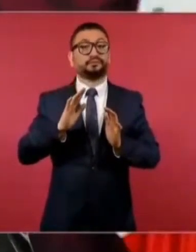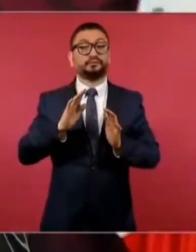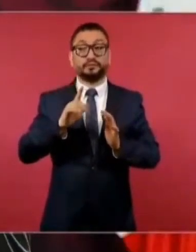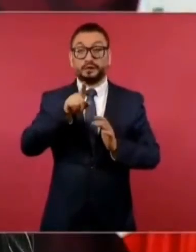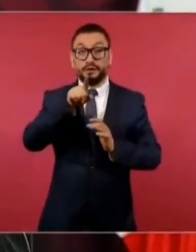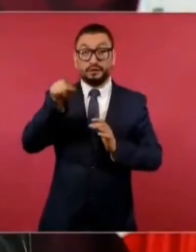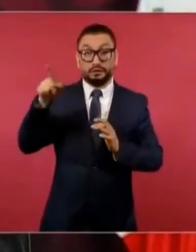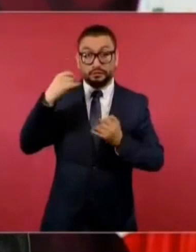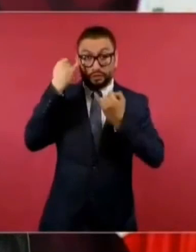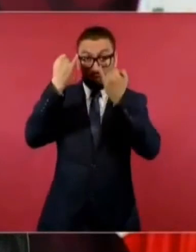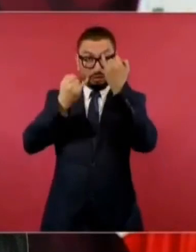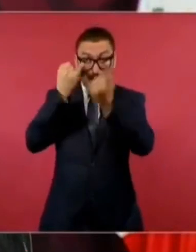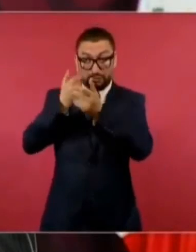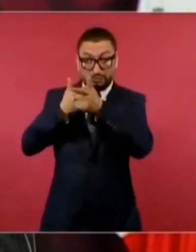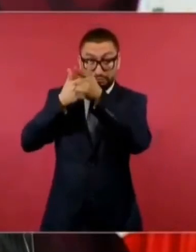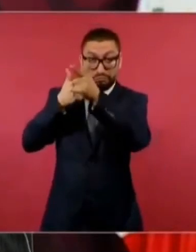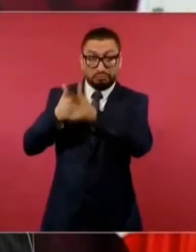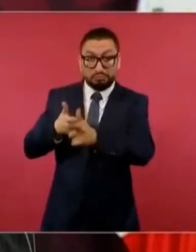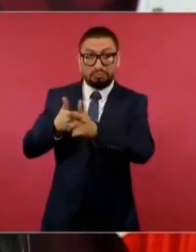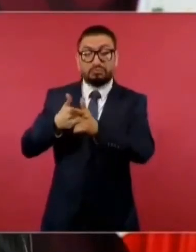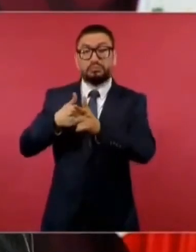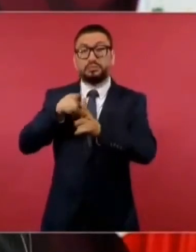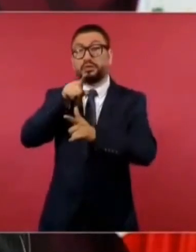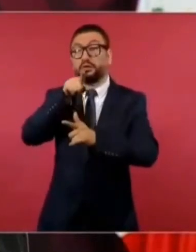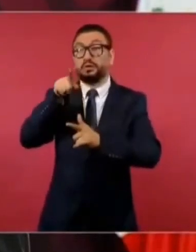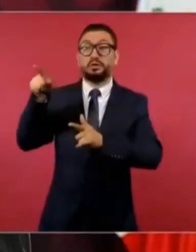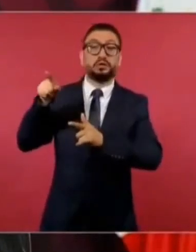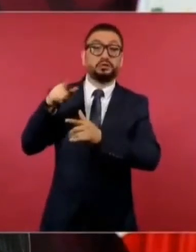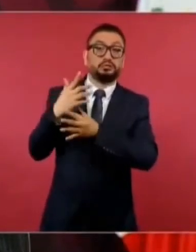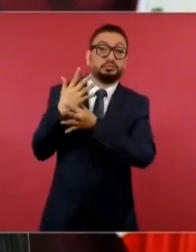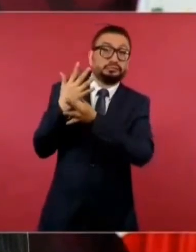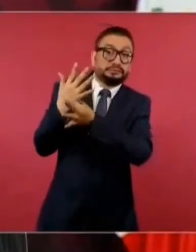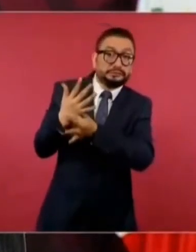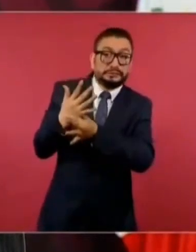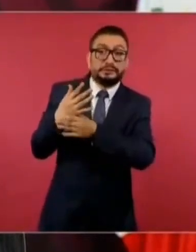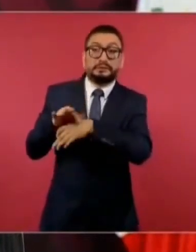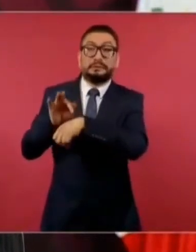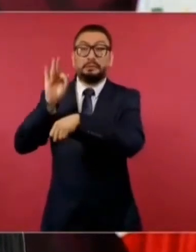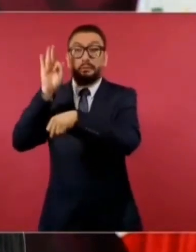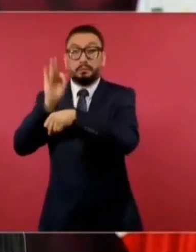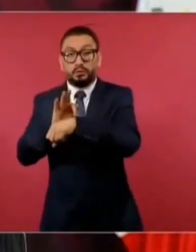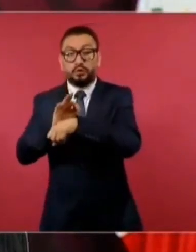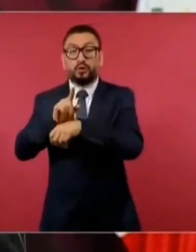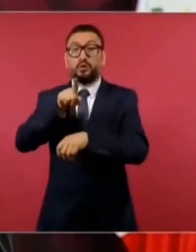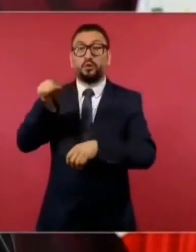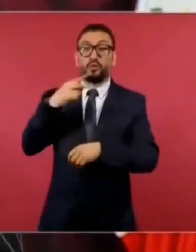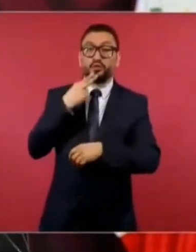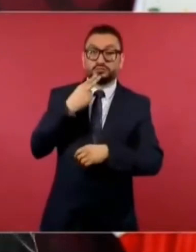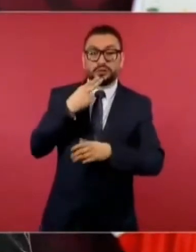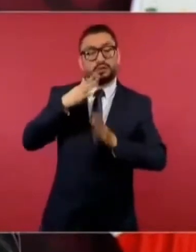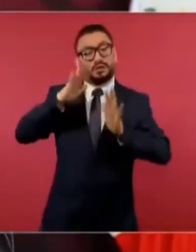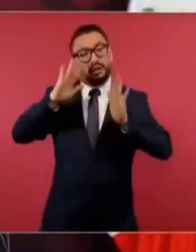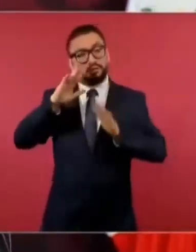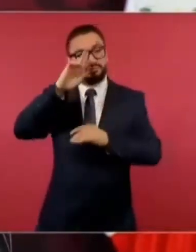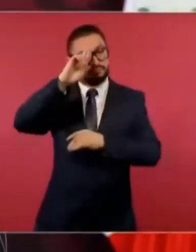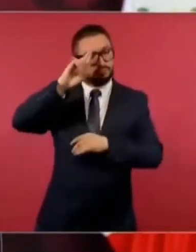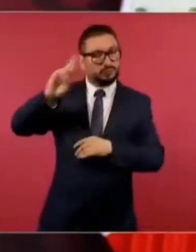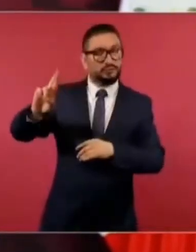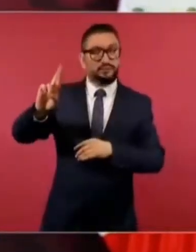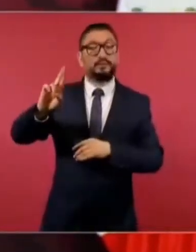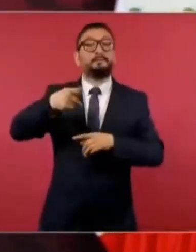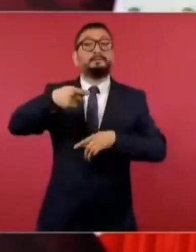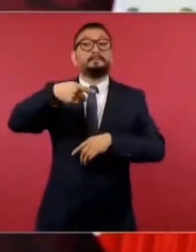políticas, quienes las definen, las aplican, pero México va a